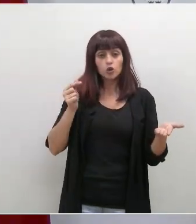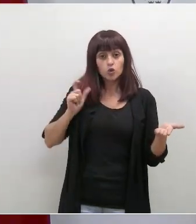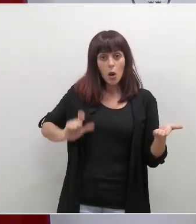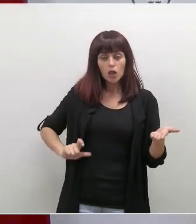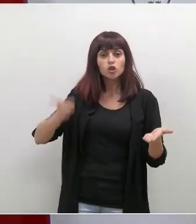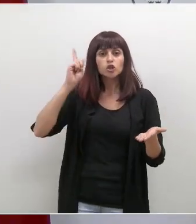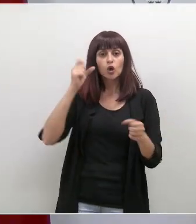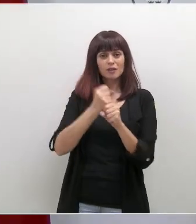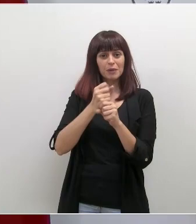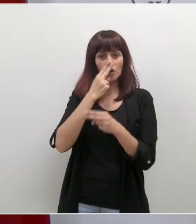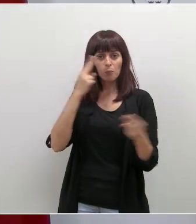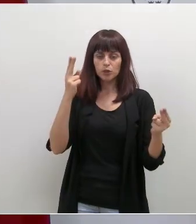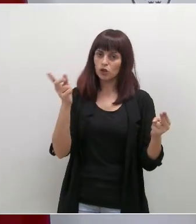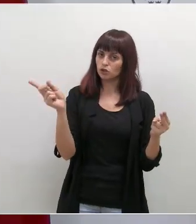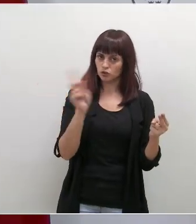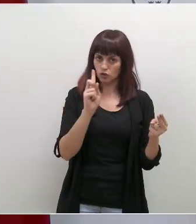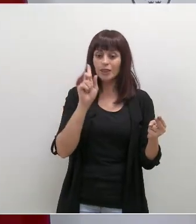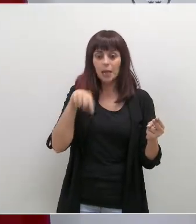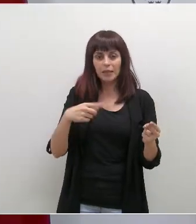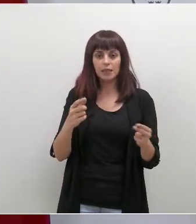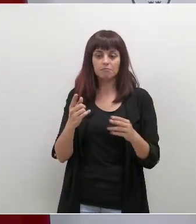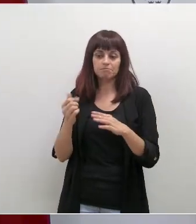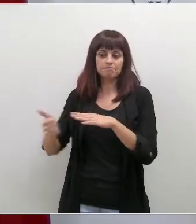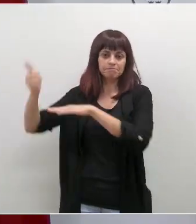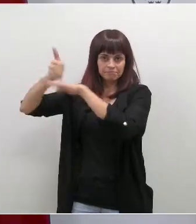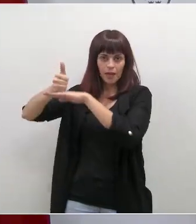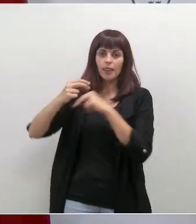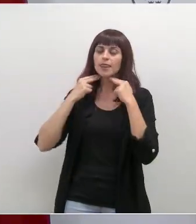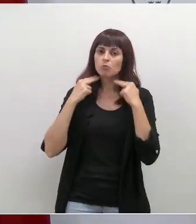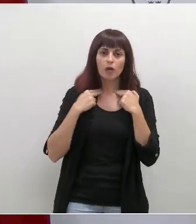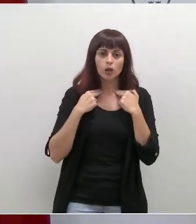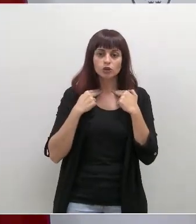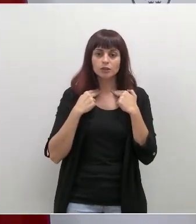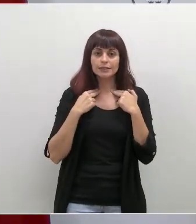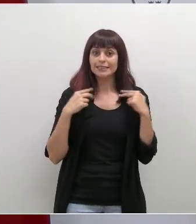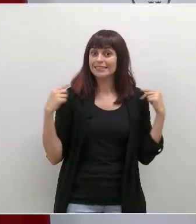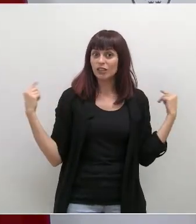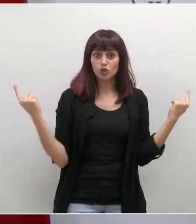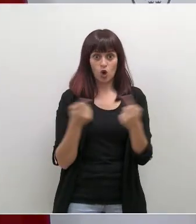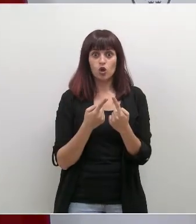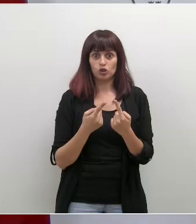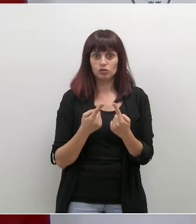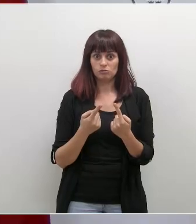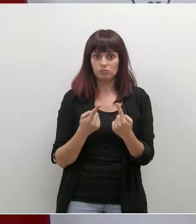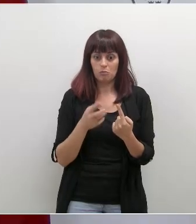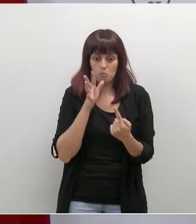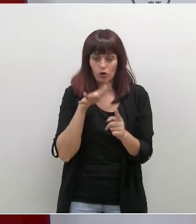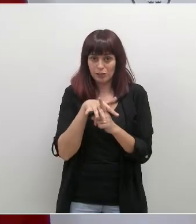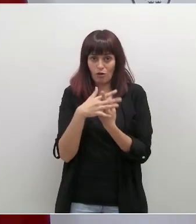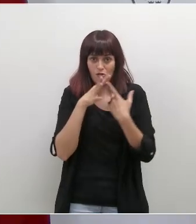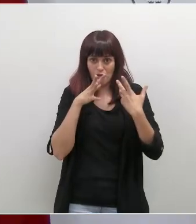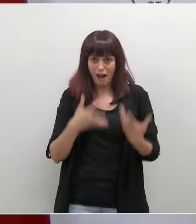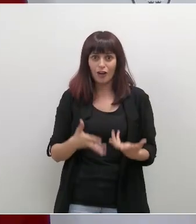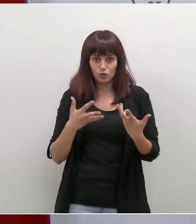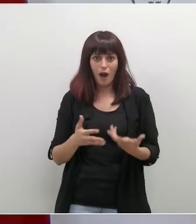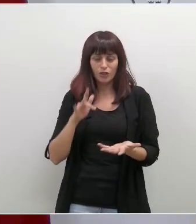los empleados públicos, sino también de los altos cargos, de los diputados, absolutamente faltaría más, de todos, dada la situación actual